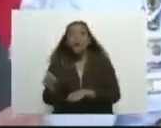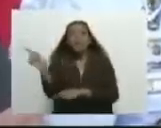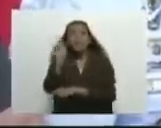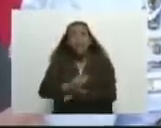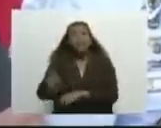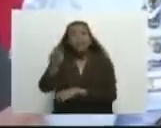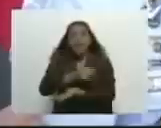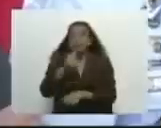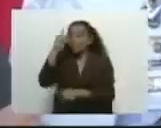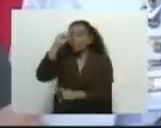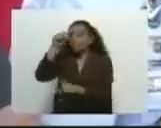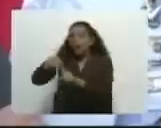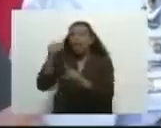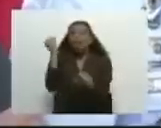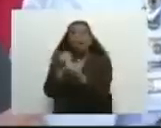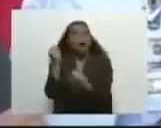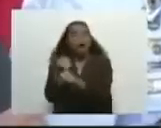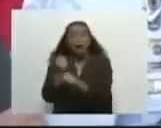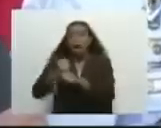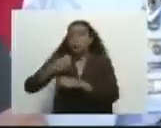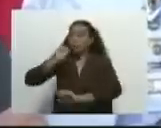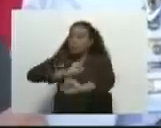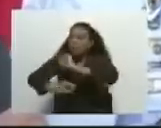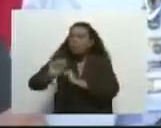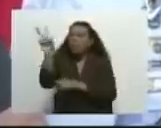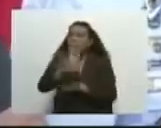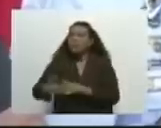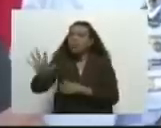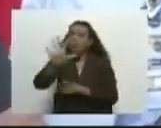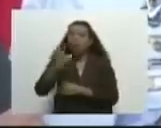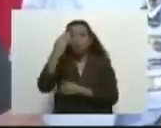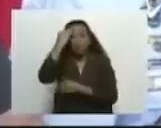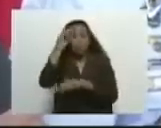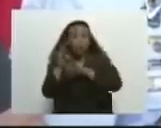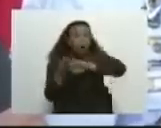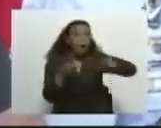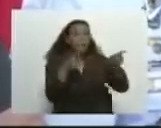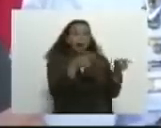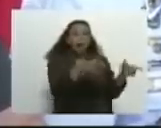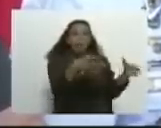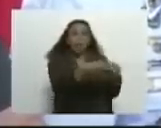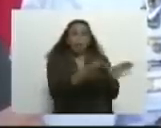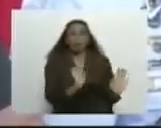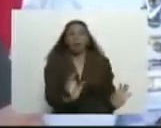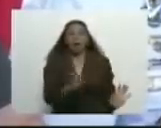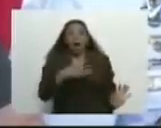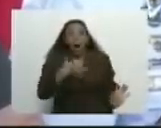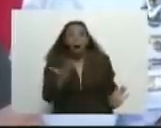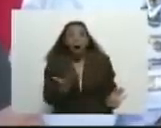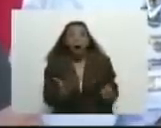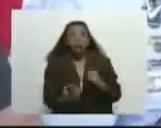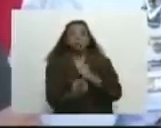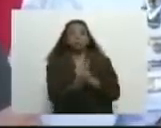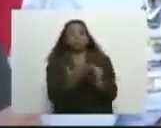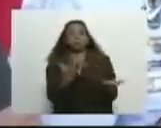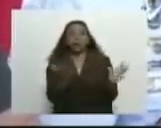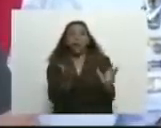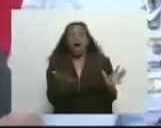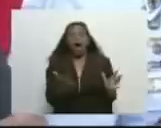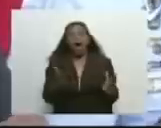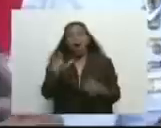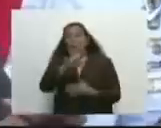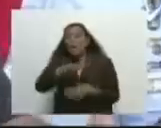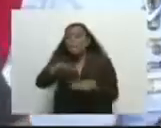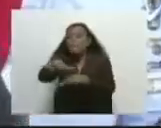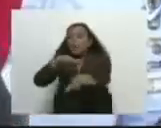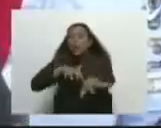meses y todos los años. Así que yo pienso, mi comandante en jefe, que aun cuando recibimos una gran